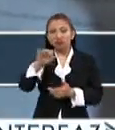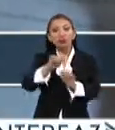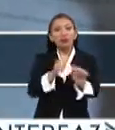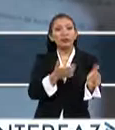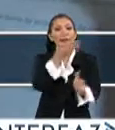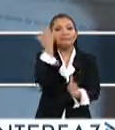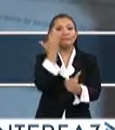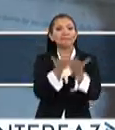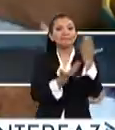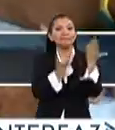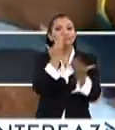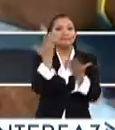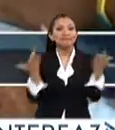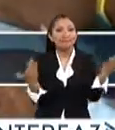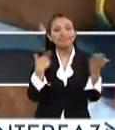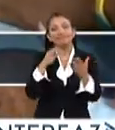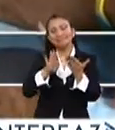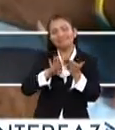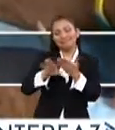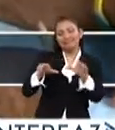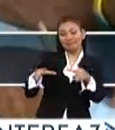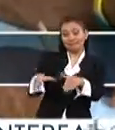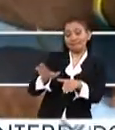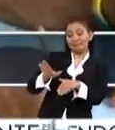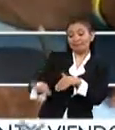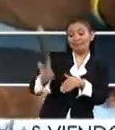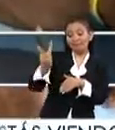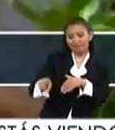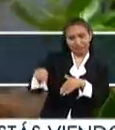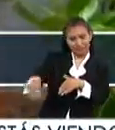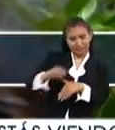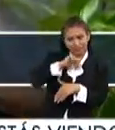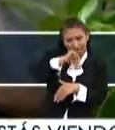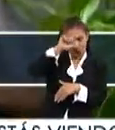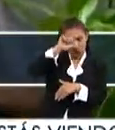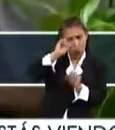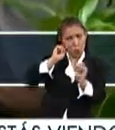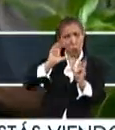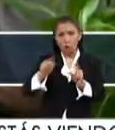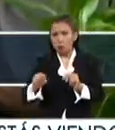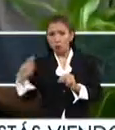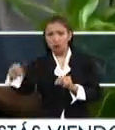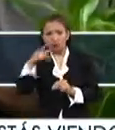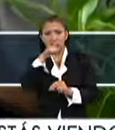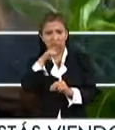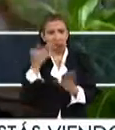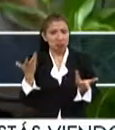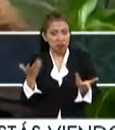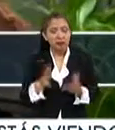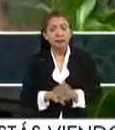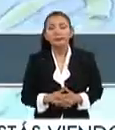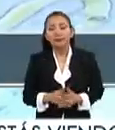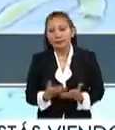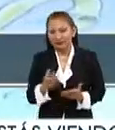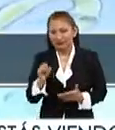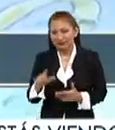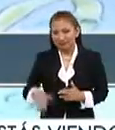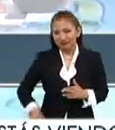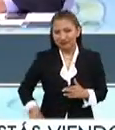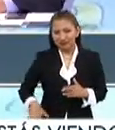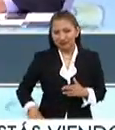rezago educativo. Claro. Y nos vuelve a la discusión esta de, sí, ¿en realidad son analfabetas o no lo son? Claro. En ese sentido, y ahorita que